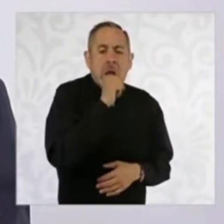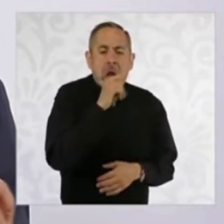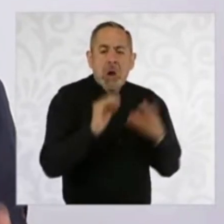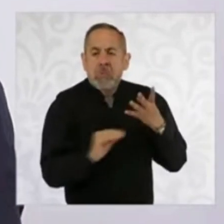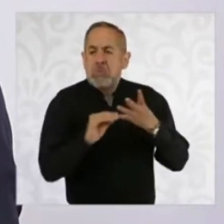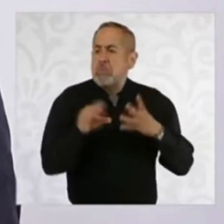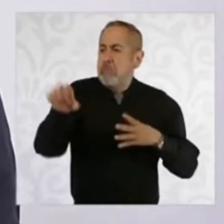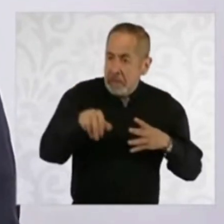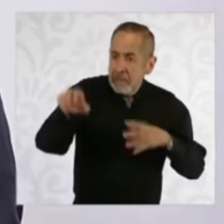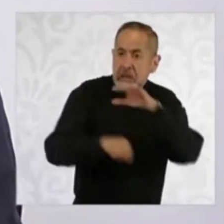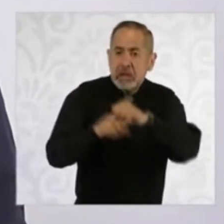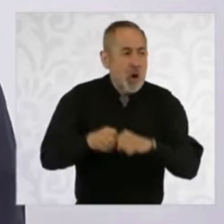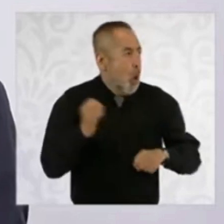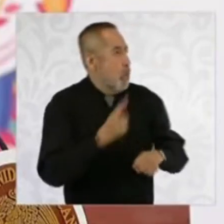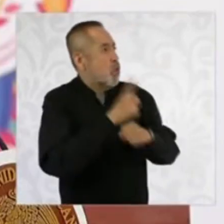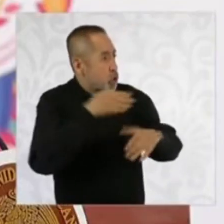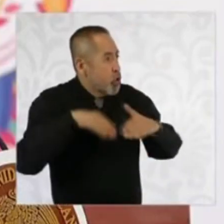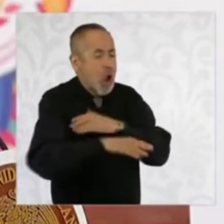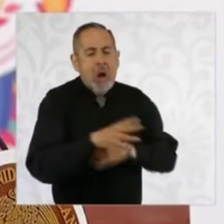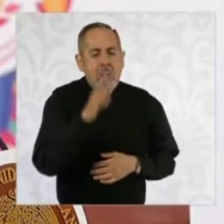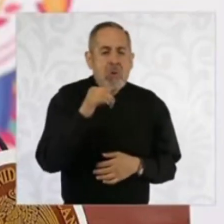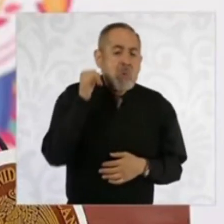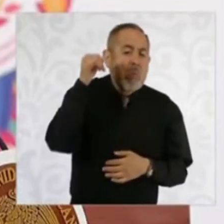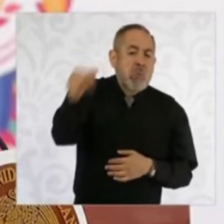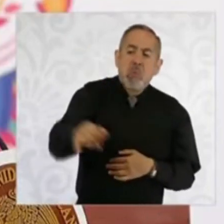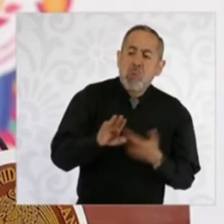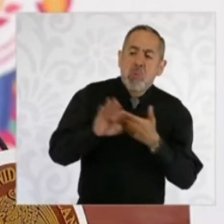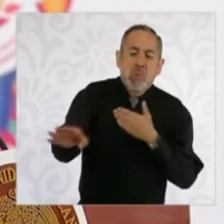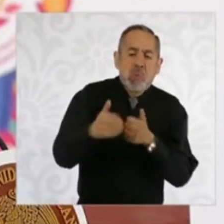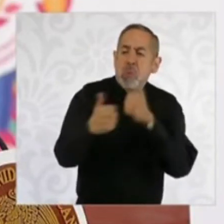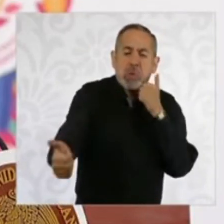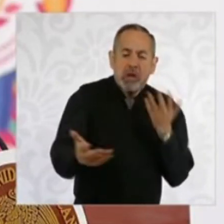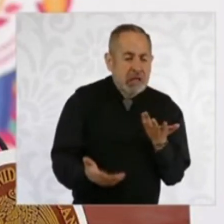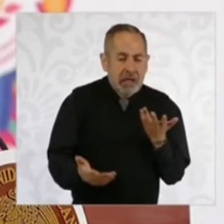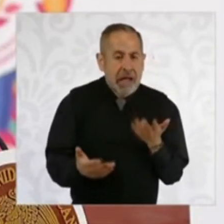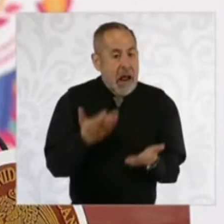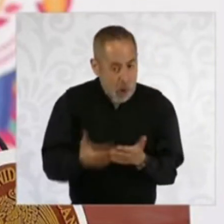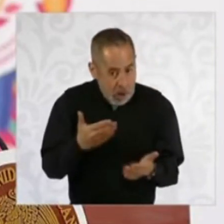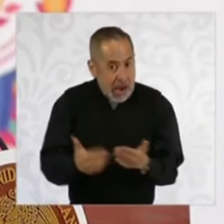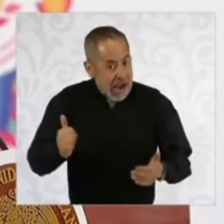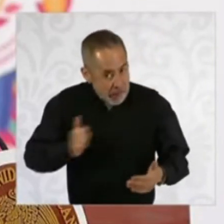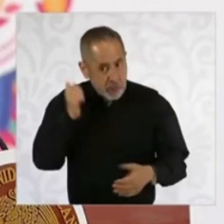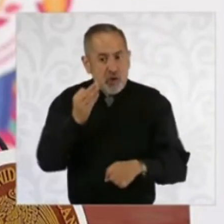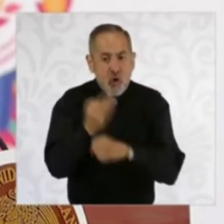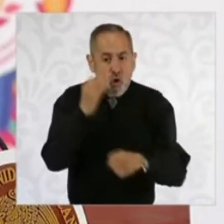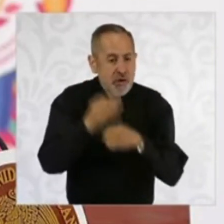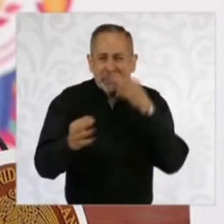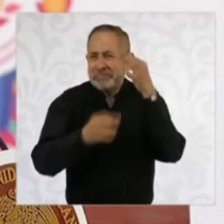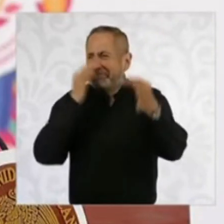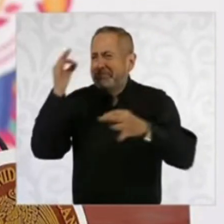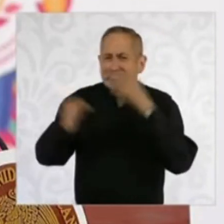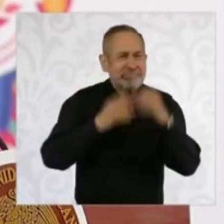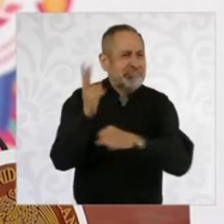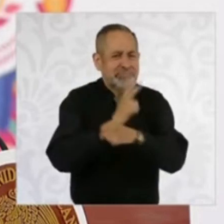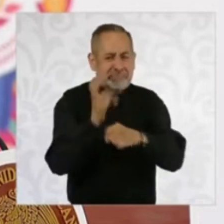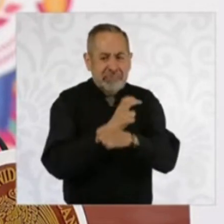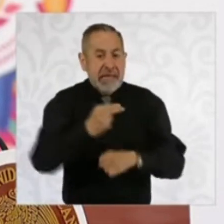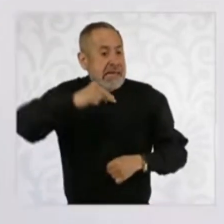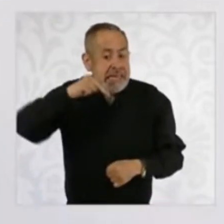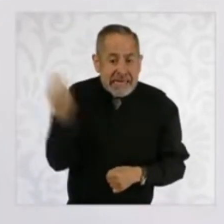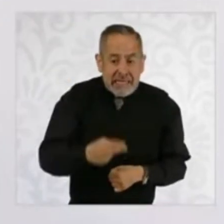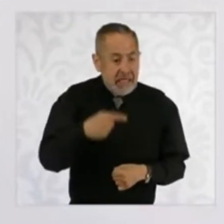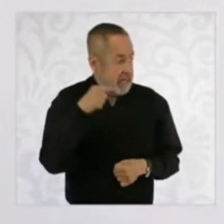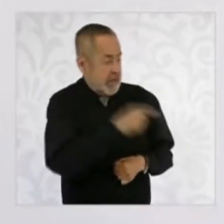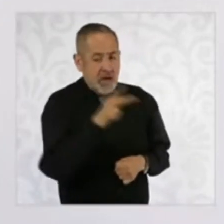les presentaban las oportunidades de llegar a estos cargos, aprovechen esta coyuntura única. Requerimos un Poder